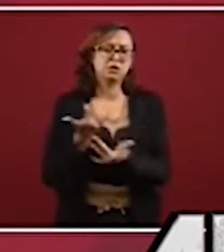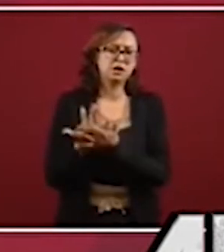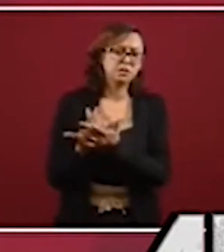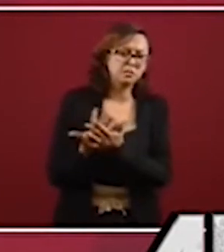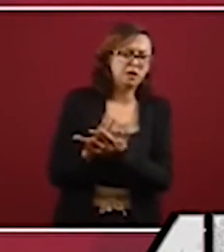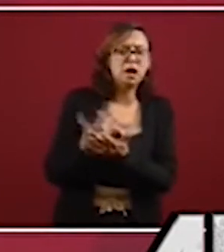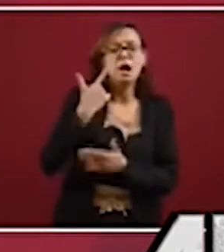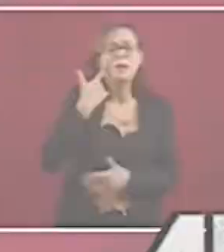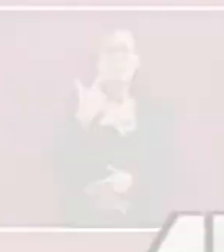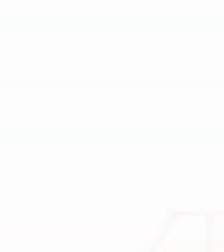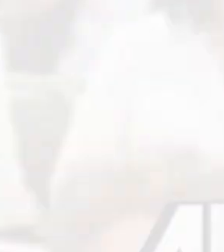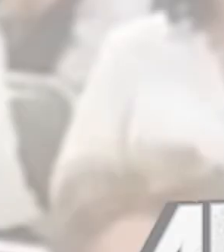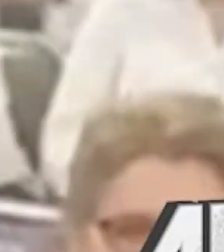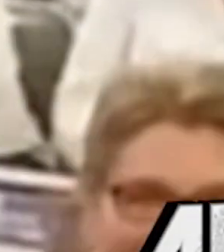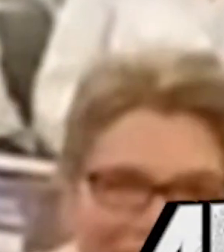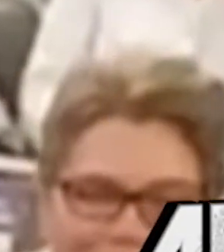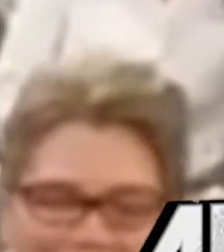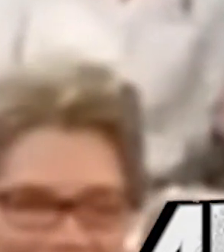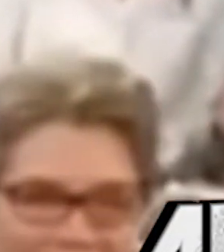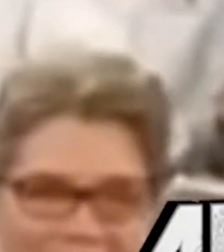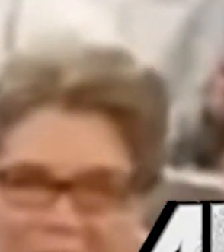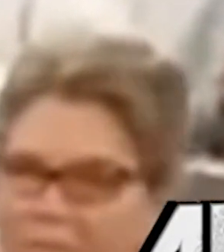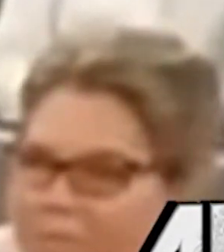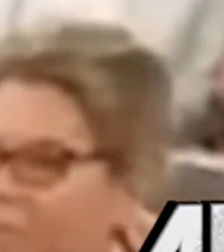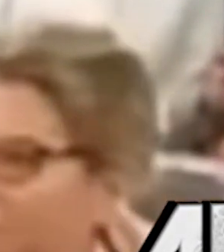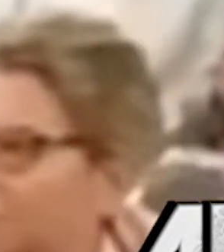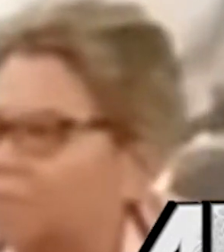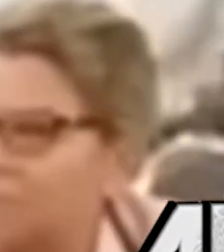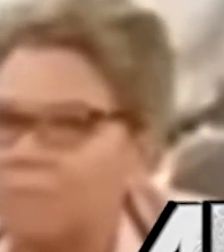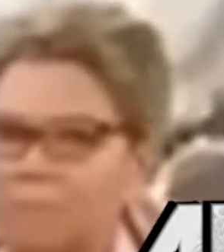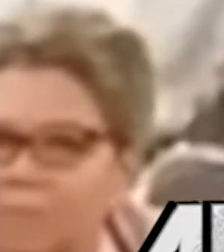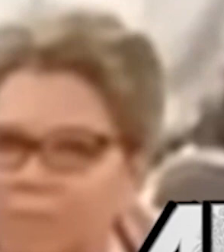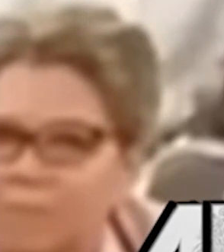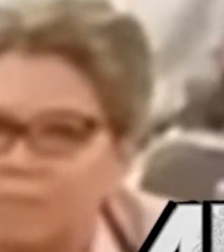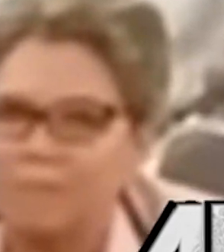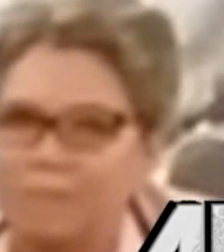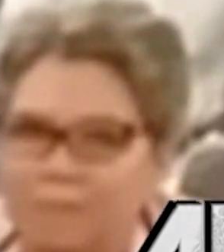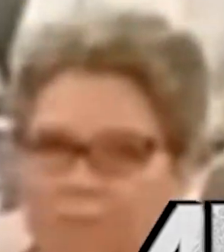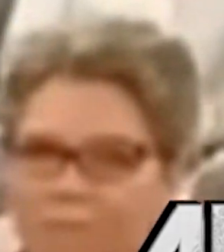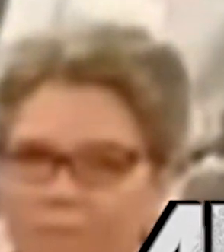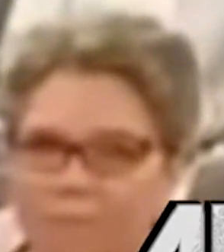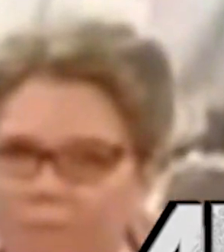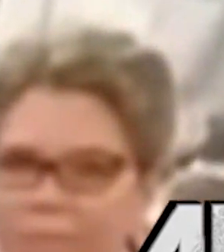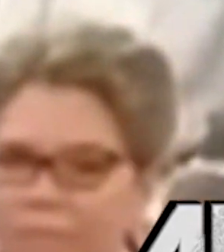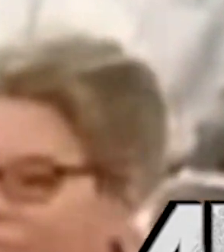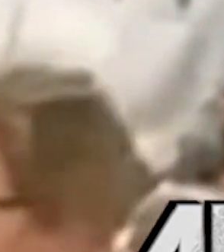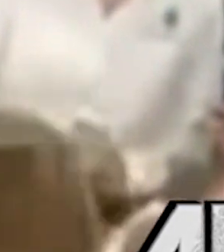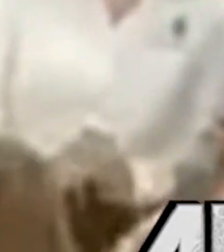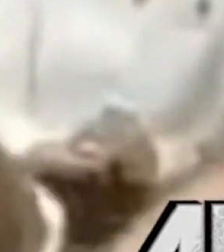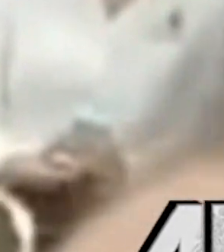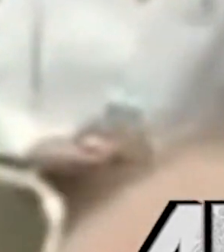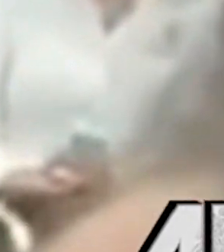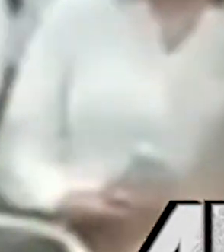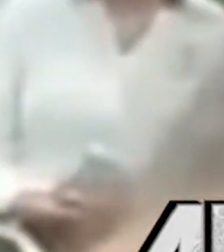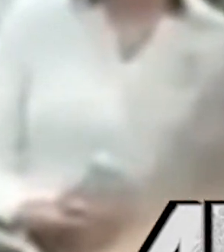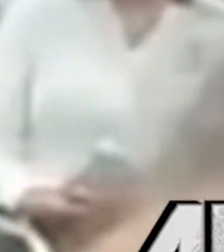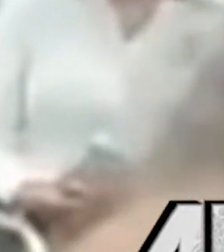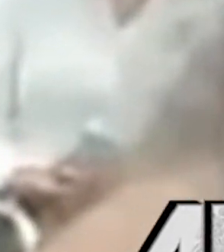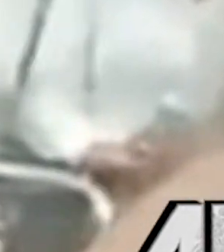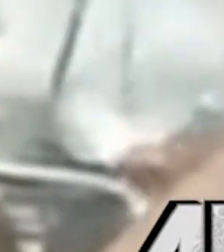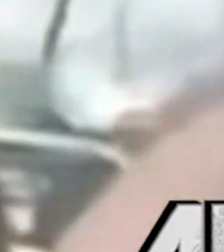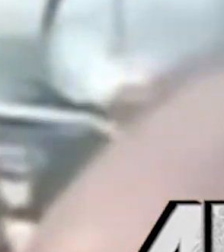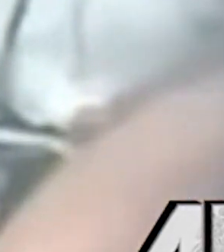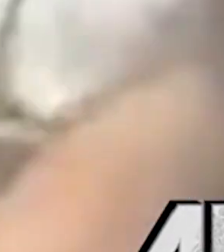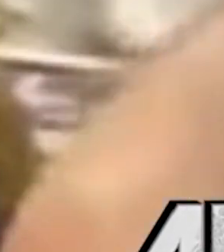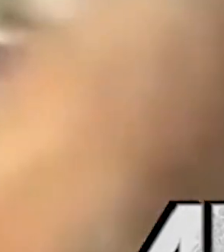qué sucede sobre este caso. De igual manera, el presidente Andrés Manuel López Obrador ya lo había mencionado en anteriores veces. Él